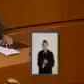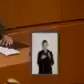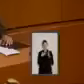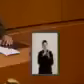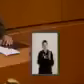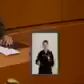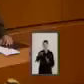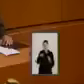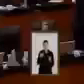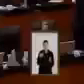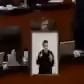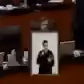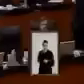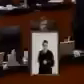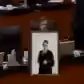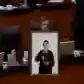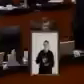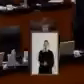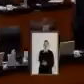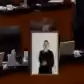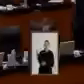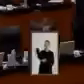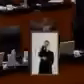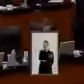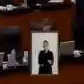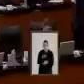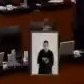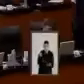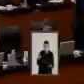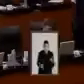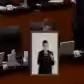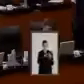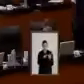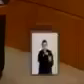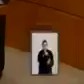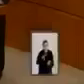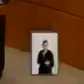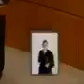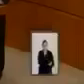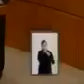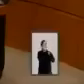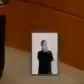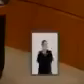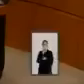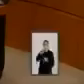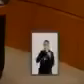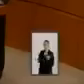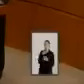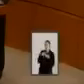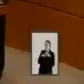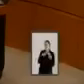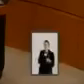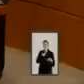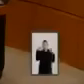una comida al día. 3, se requiere el equipamiento adecuado de las escuelas. Y tenemos escuelas que tienen